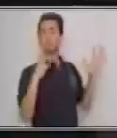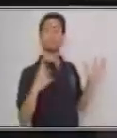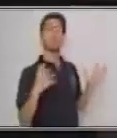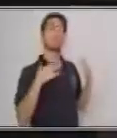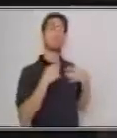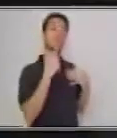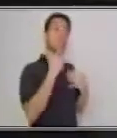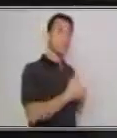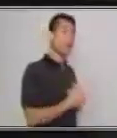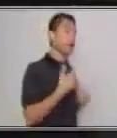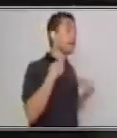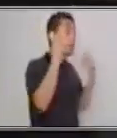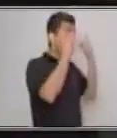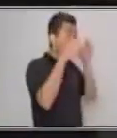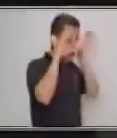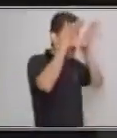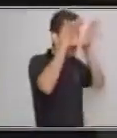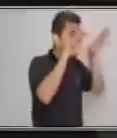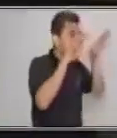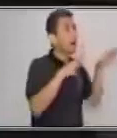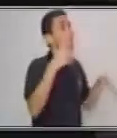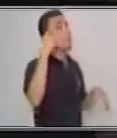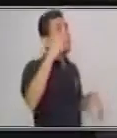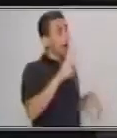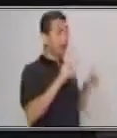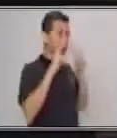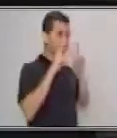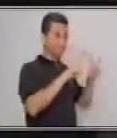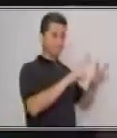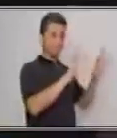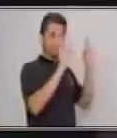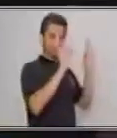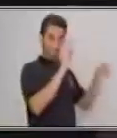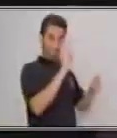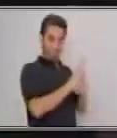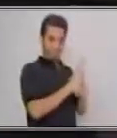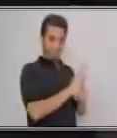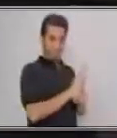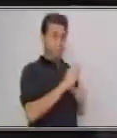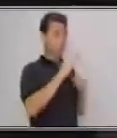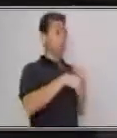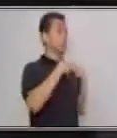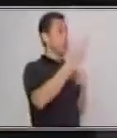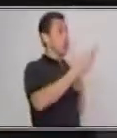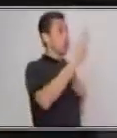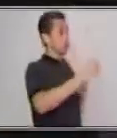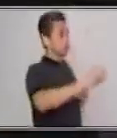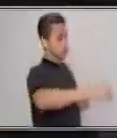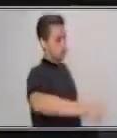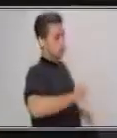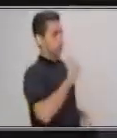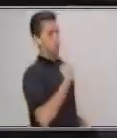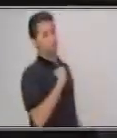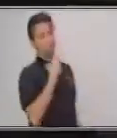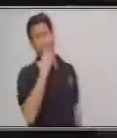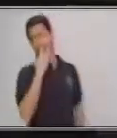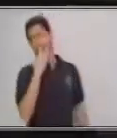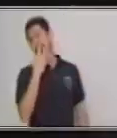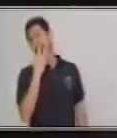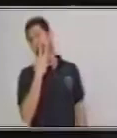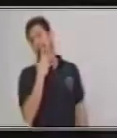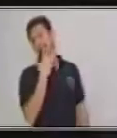para verla mejor. Pero su siguiente insulto me enojó demasiado. Siempre he